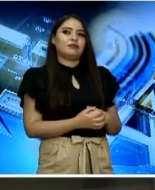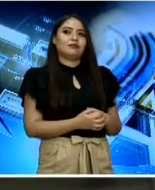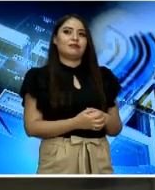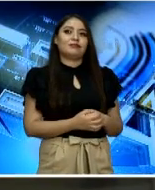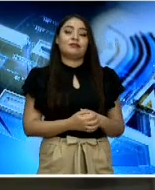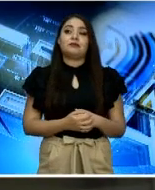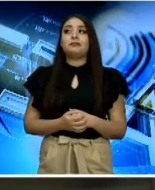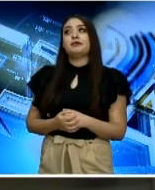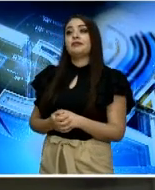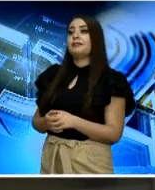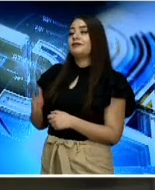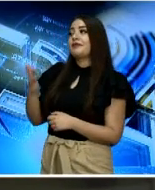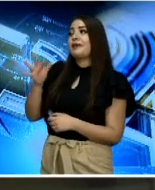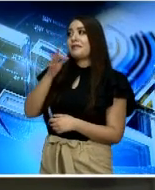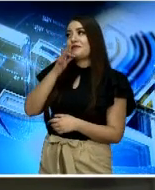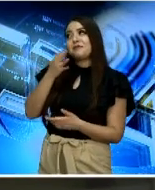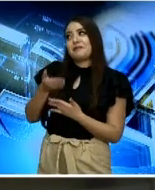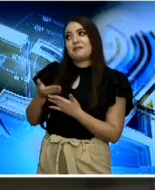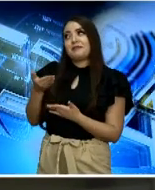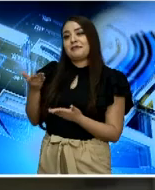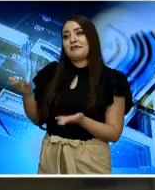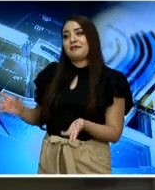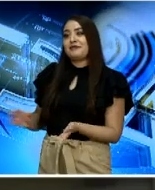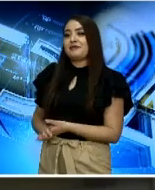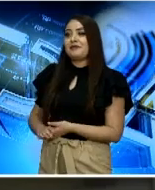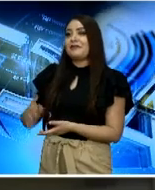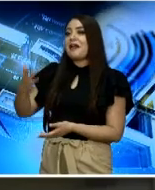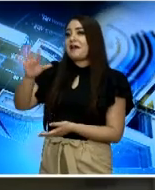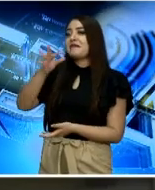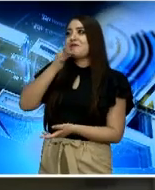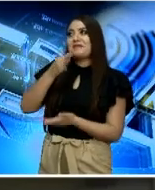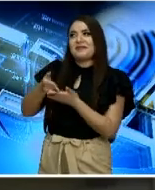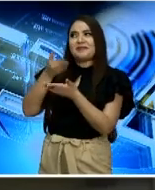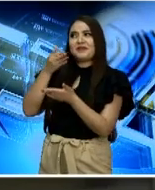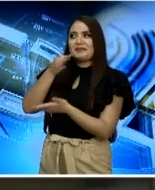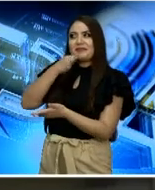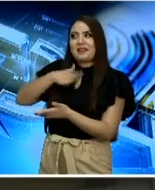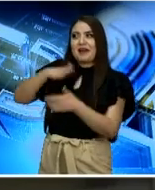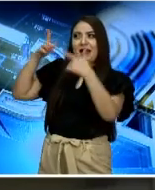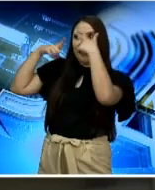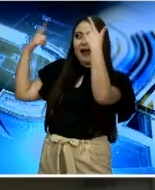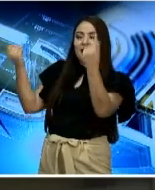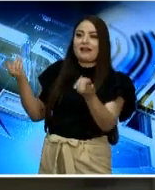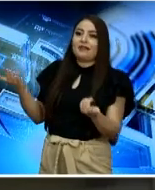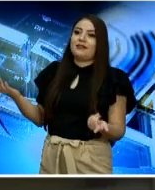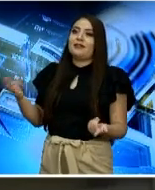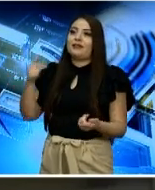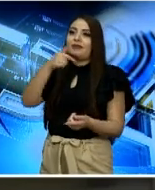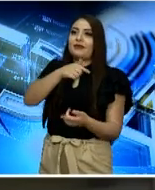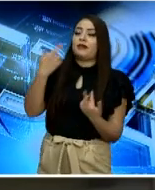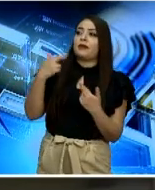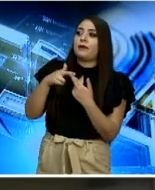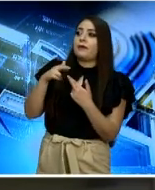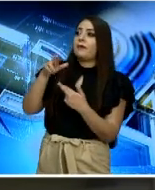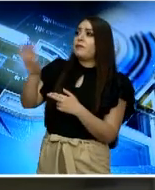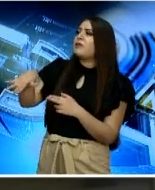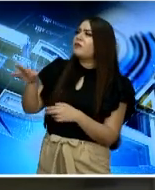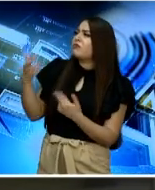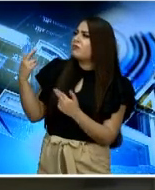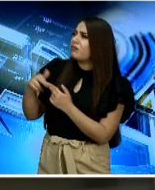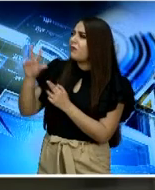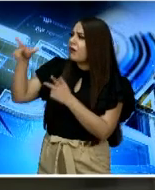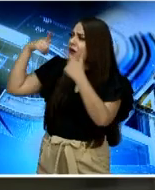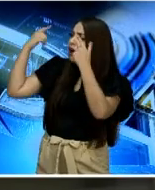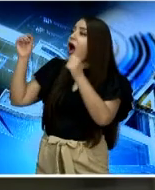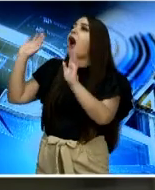10 minutos, ok, sí, se lo concedemos. 10 minutos antes de una graduación le avisan a la mamá porque ya le pregunta, uh-huh, maestra, ¿se están graduando? Ah, sí, es que